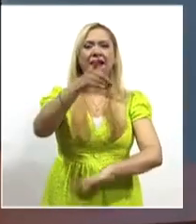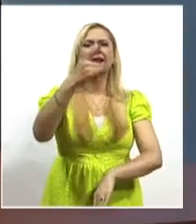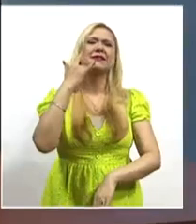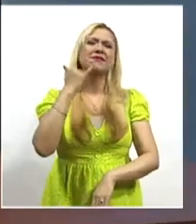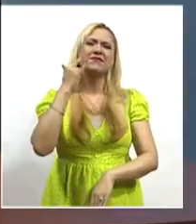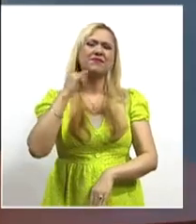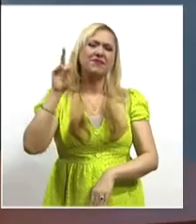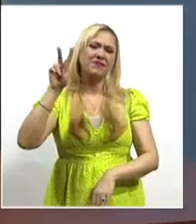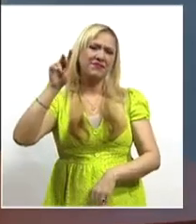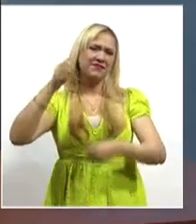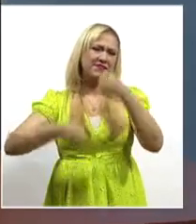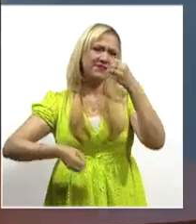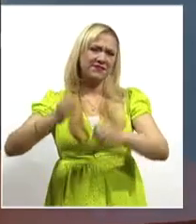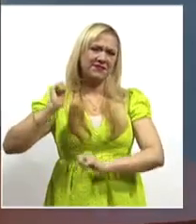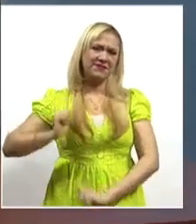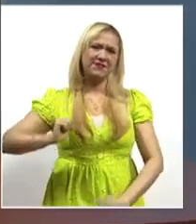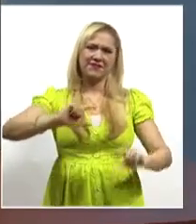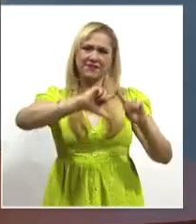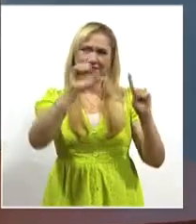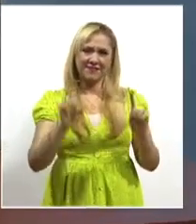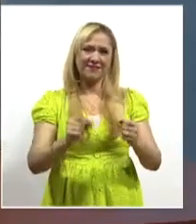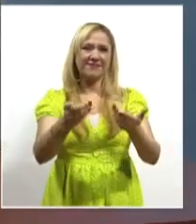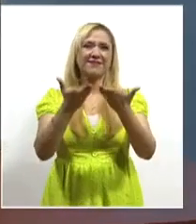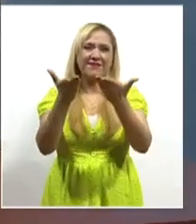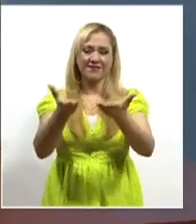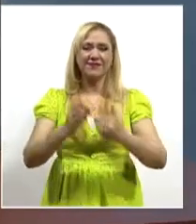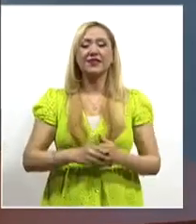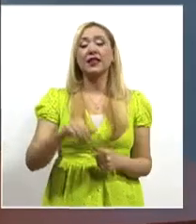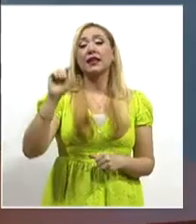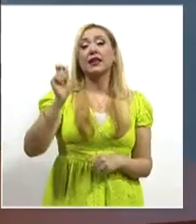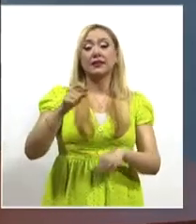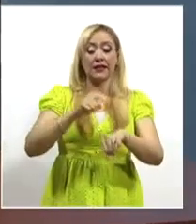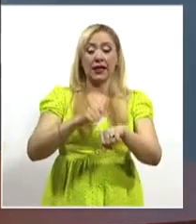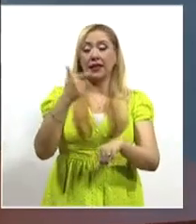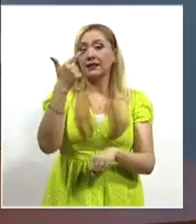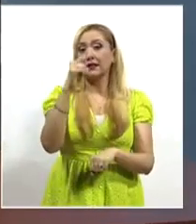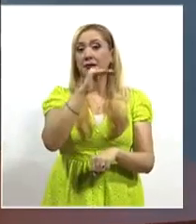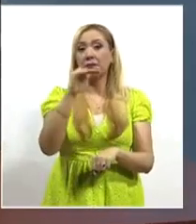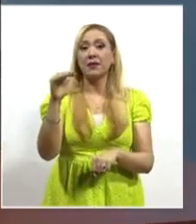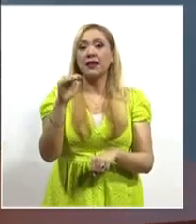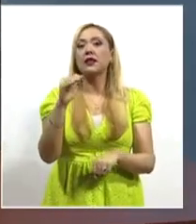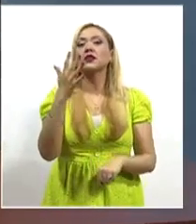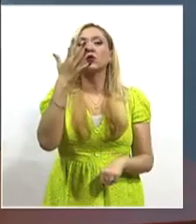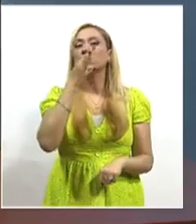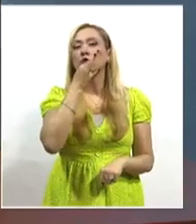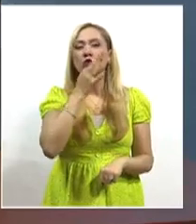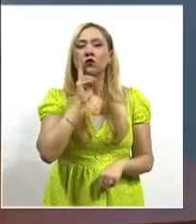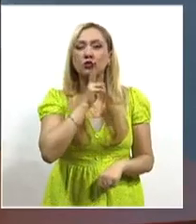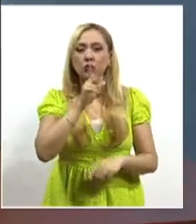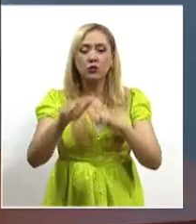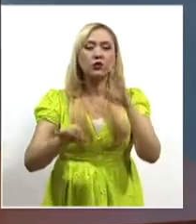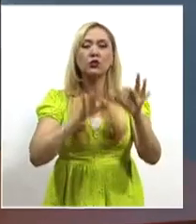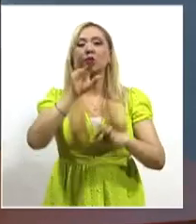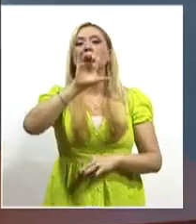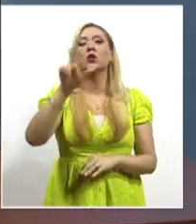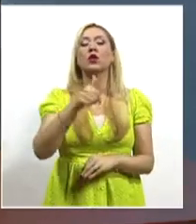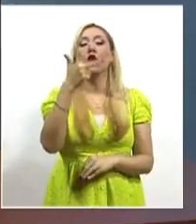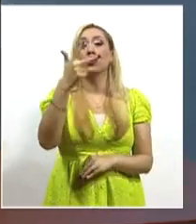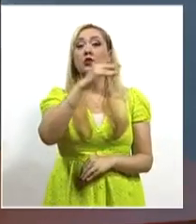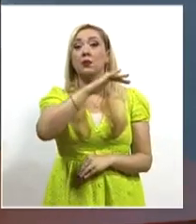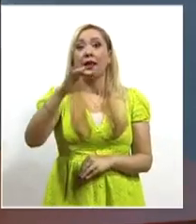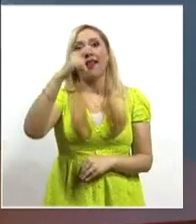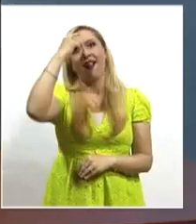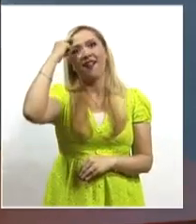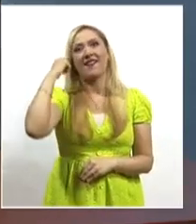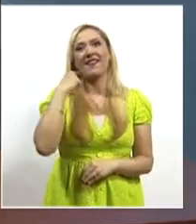mantenerse en la señal del canal del Poder Judicial de la Federación. No se pierda a las 19:30 horas el avance informativo y a las 20:30 el